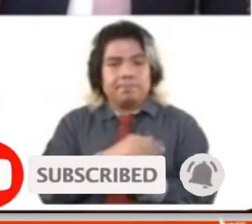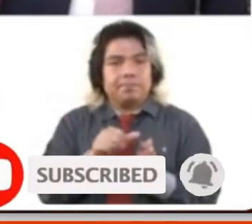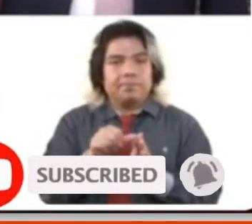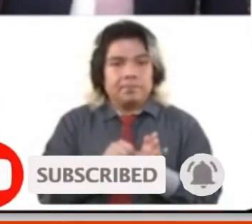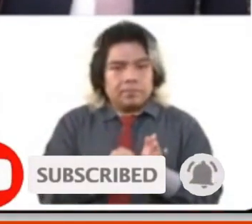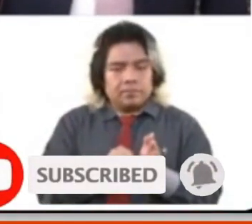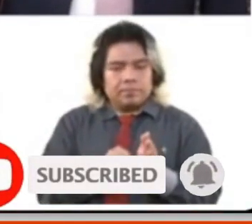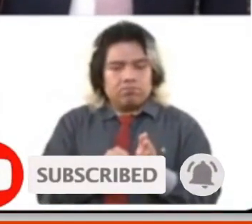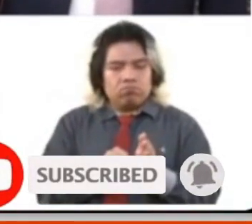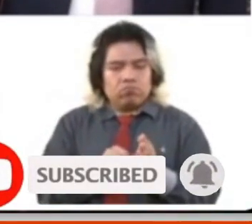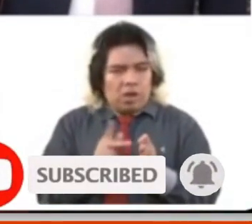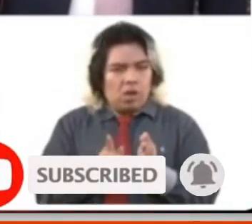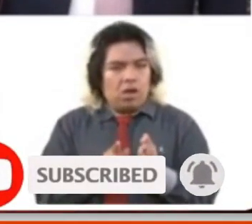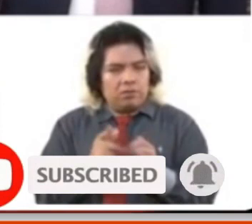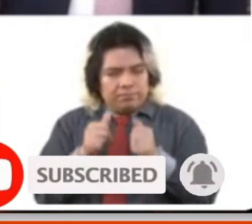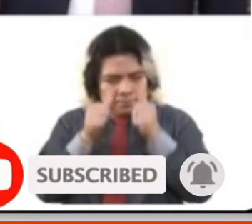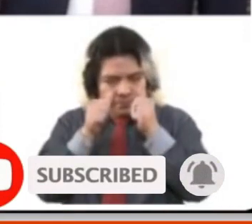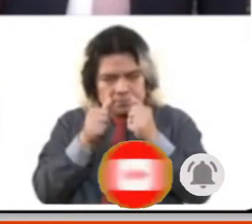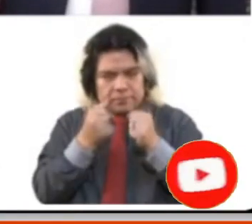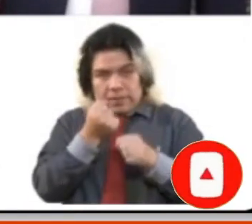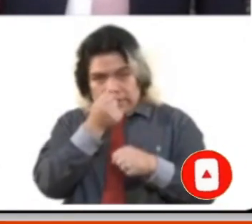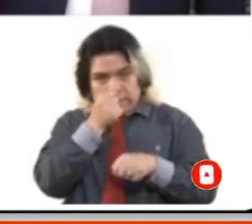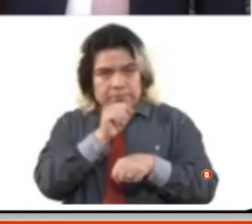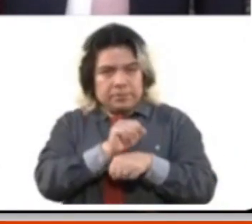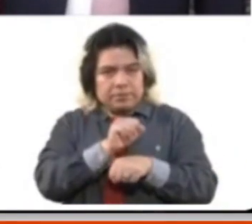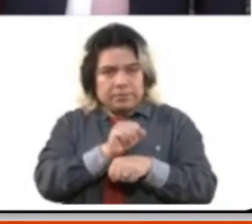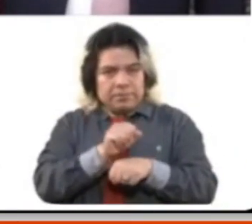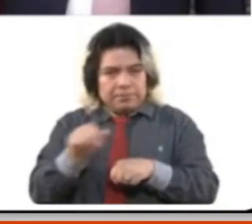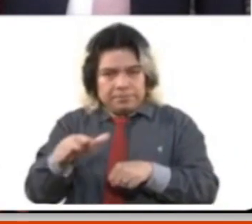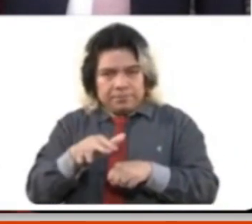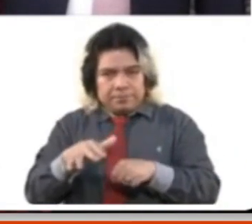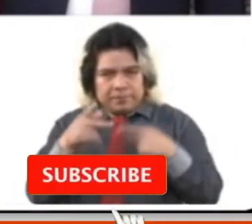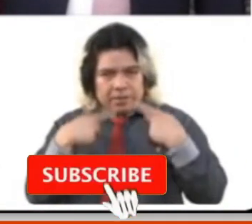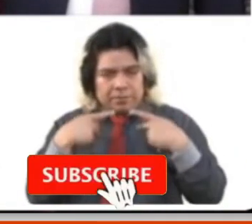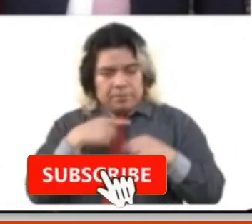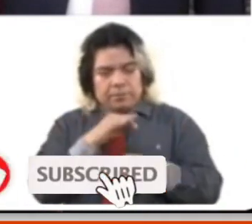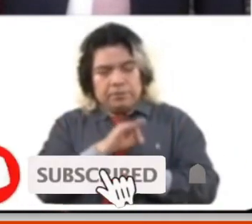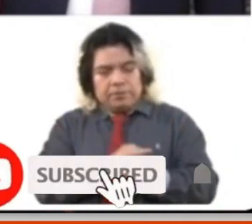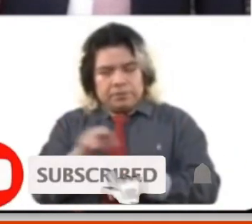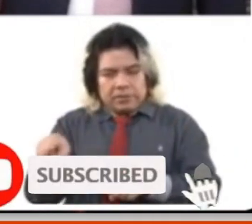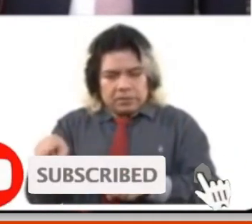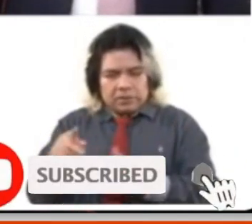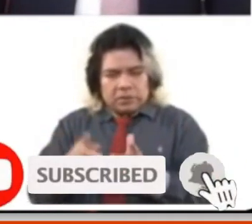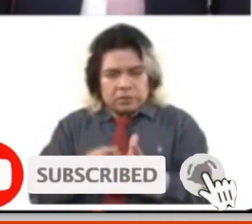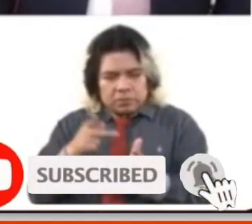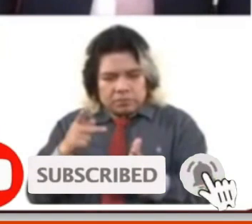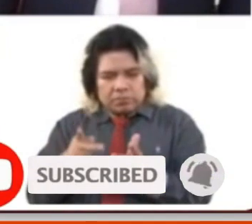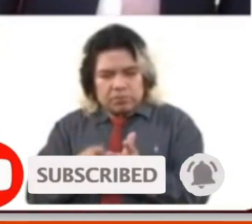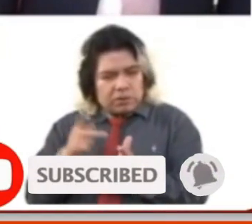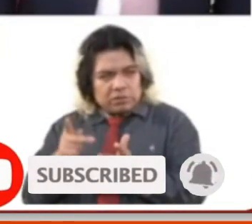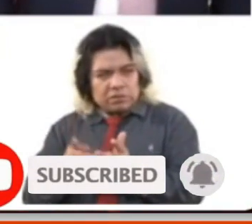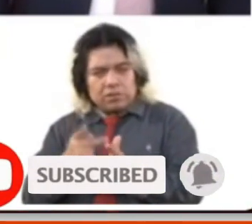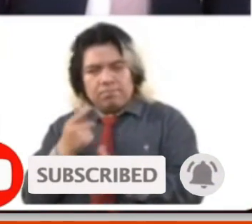pequeño repunte. Entonces, lo que hace el secretario de Seguridad Ciudadana es, ahí en donde vemos que hay ligeros repuntes en diversos